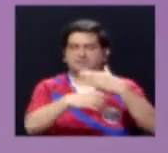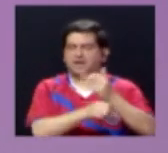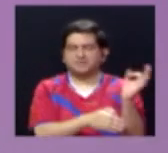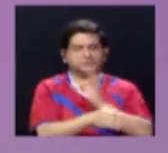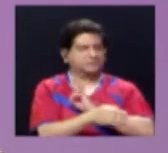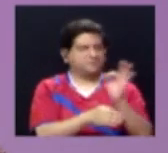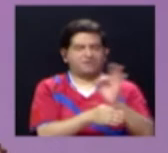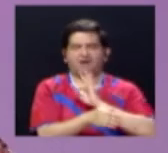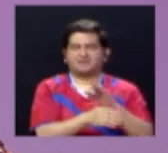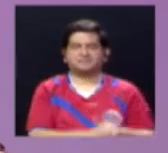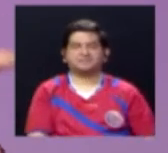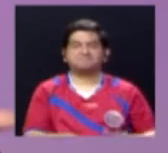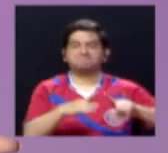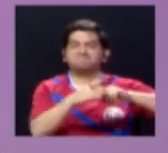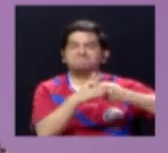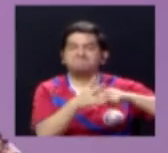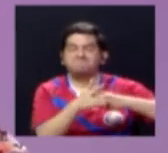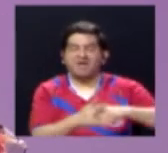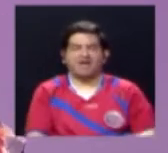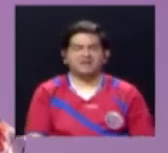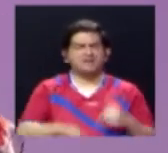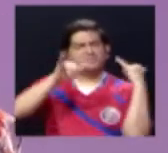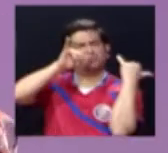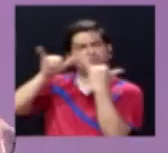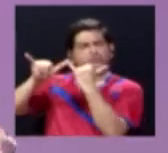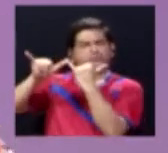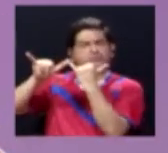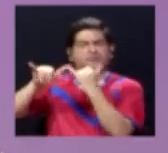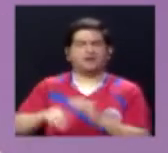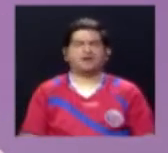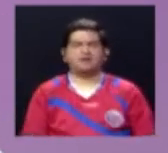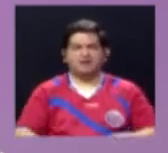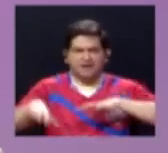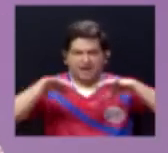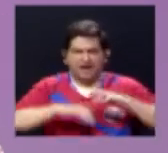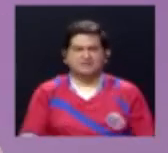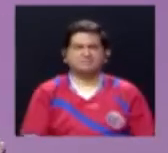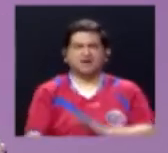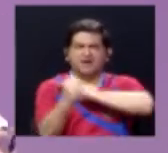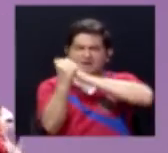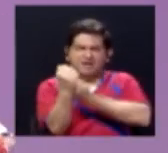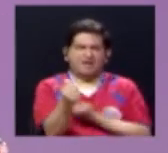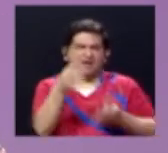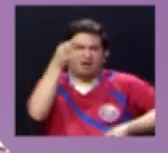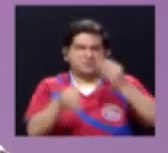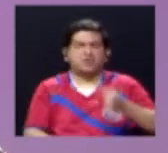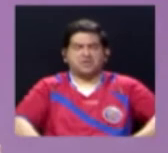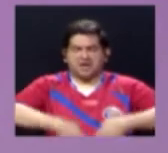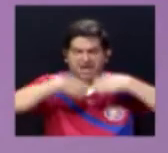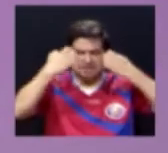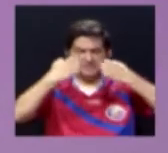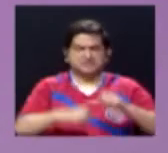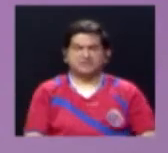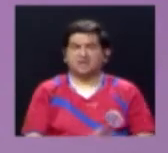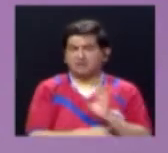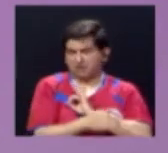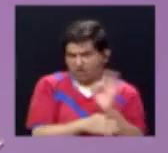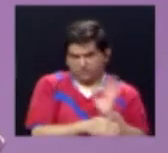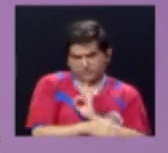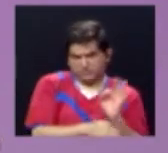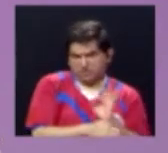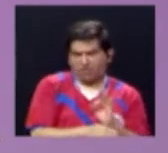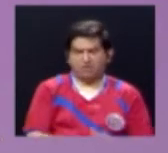funcione porque los mecanismos para poner la denuncia para activar al poder judicial existen y si no está funcionando